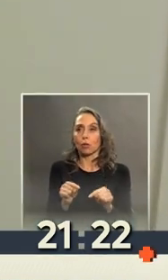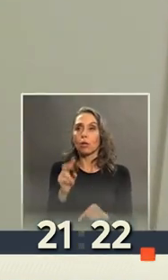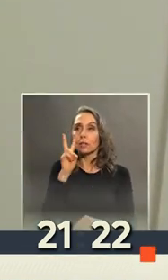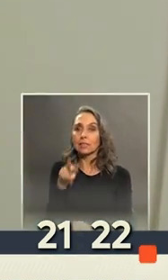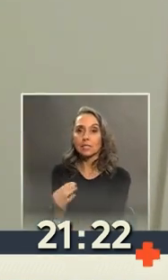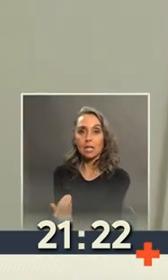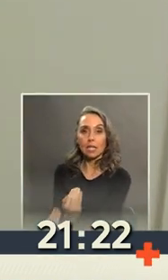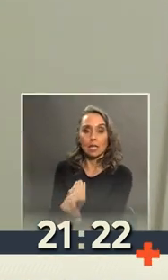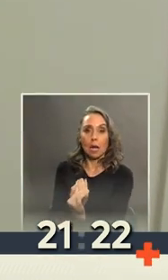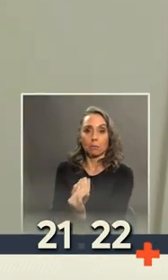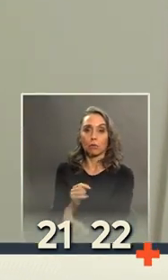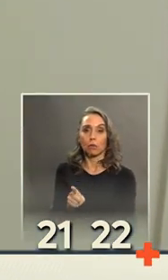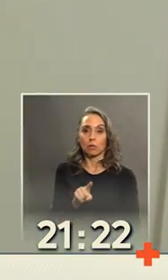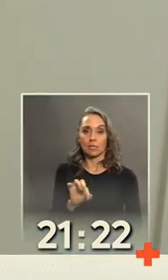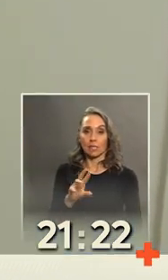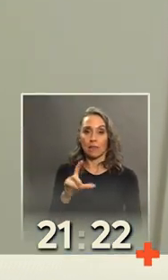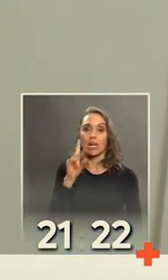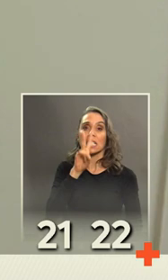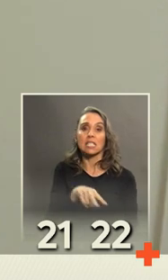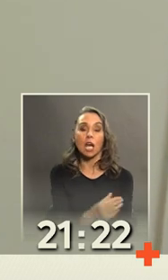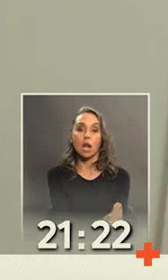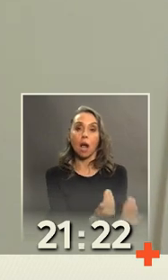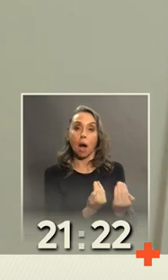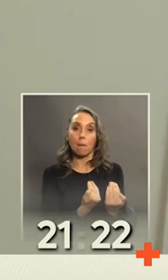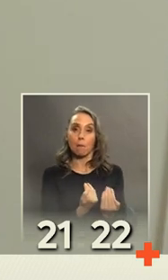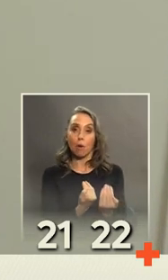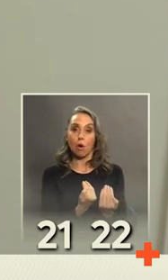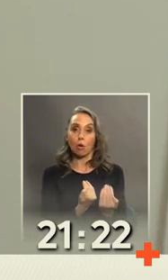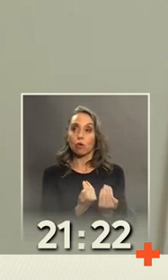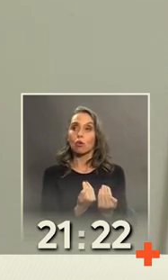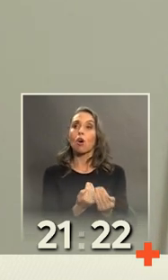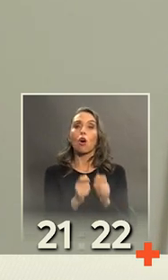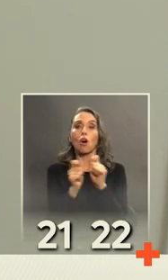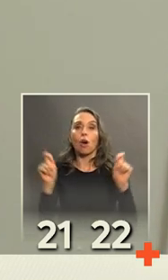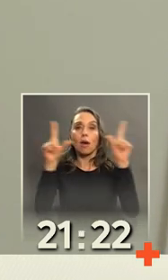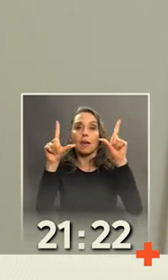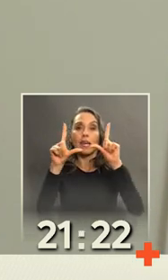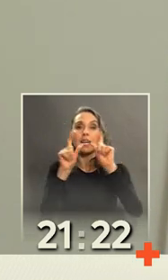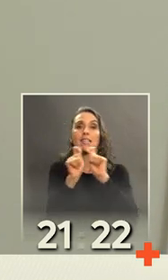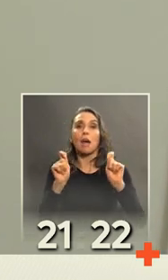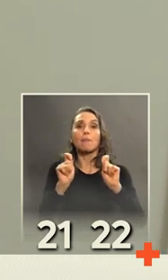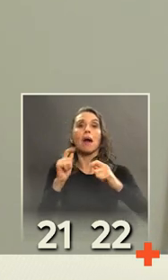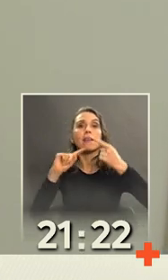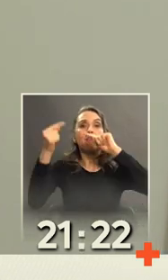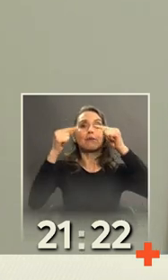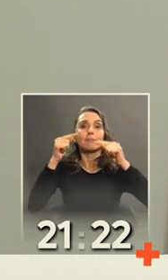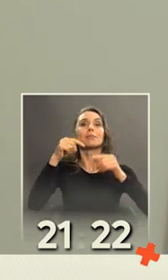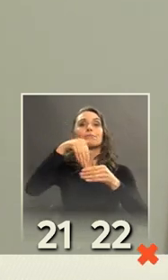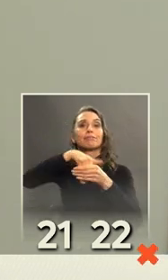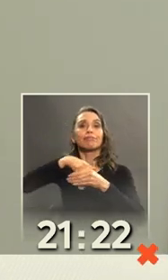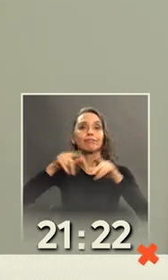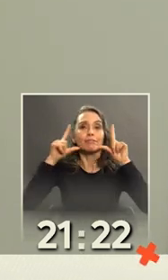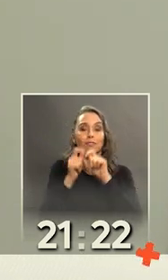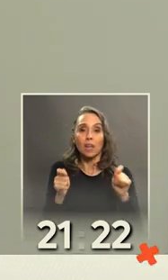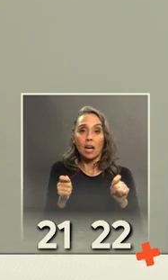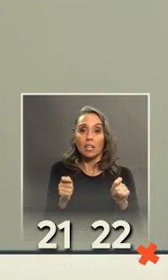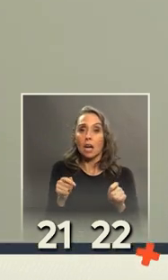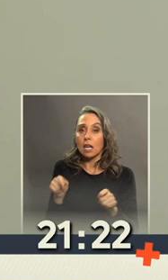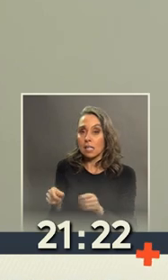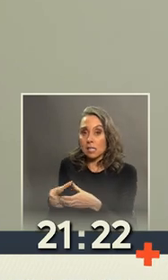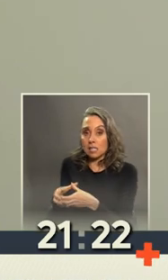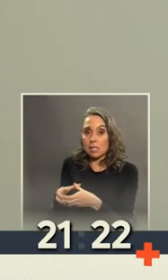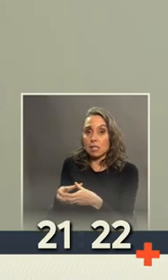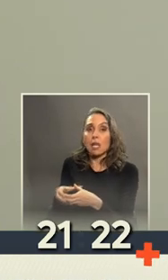del CERVEL, sin el apoyo de la franja electoral, es una pariente pobre de lo que fue